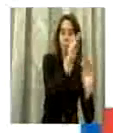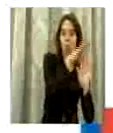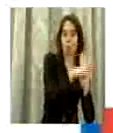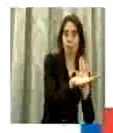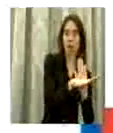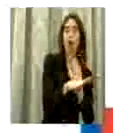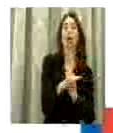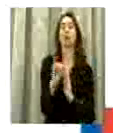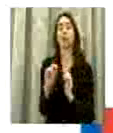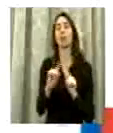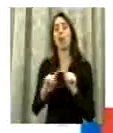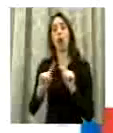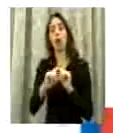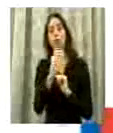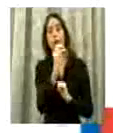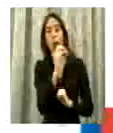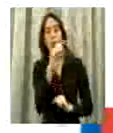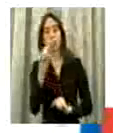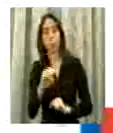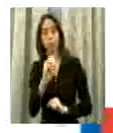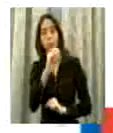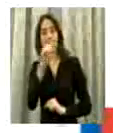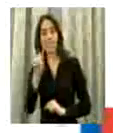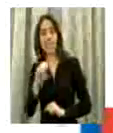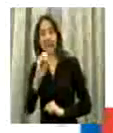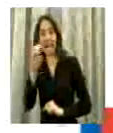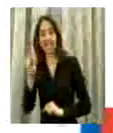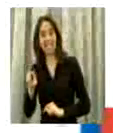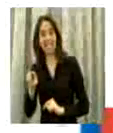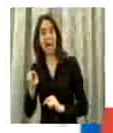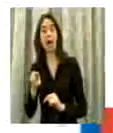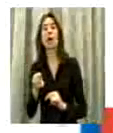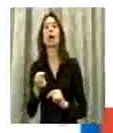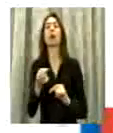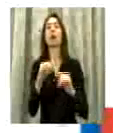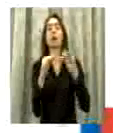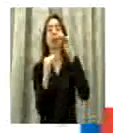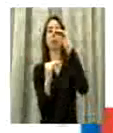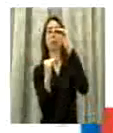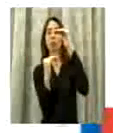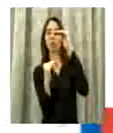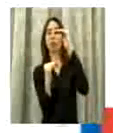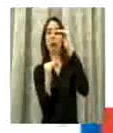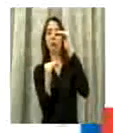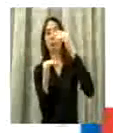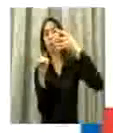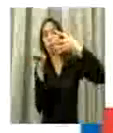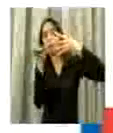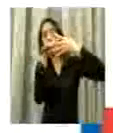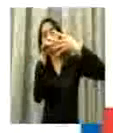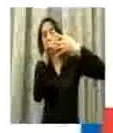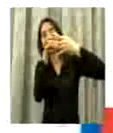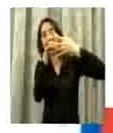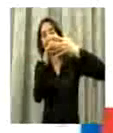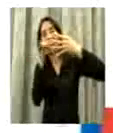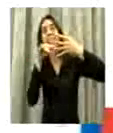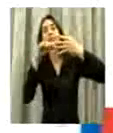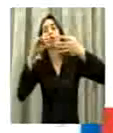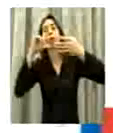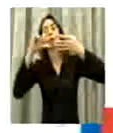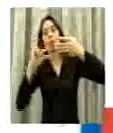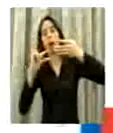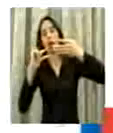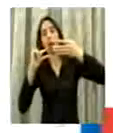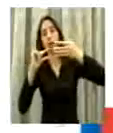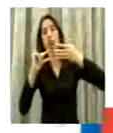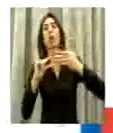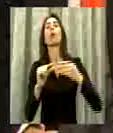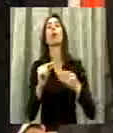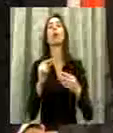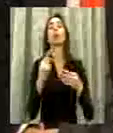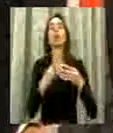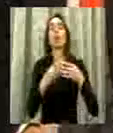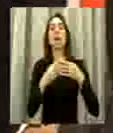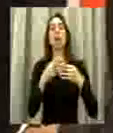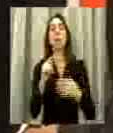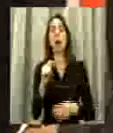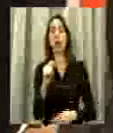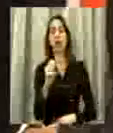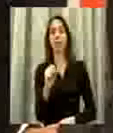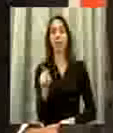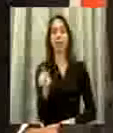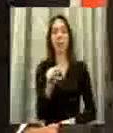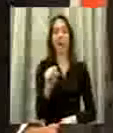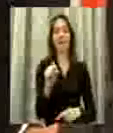rebajar todas las tasas que están para los tramos intermedios y, por lo tanto, rebajamos la tasa media de